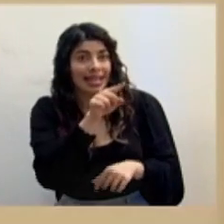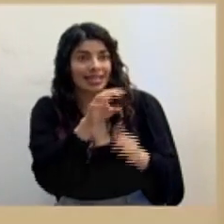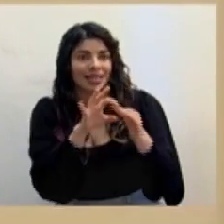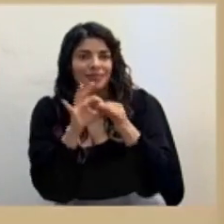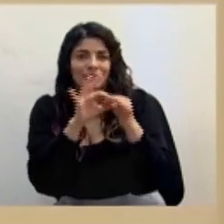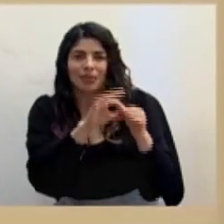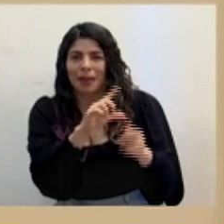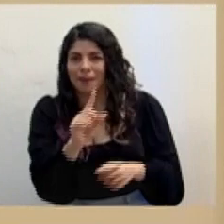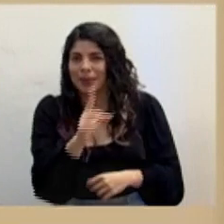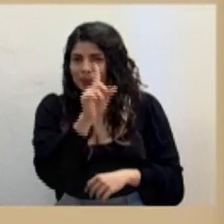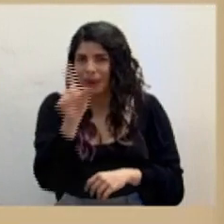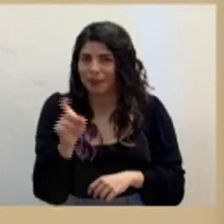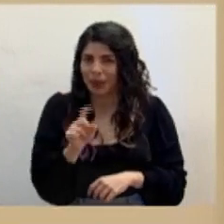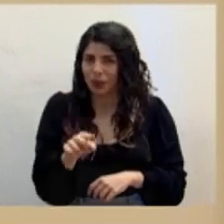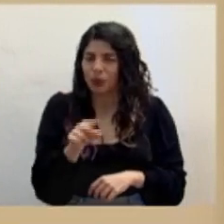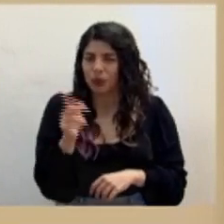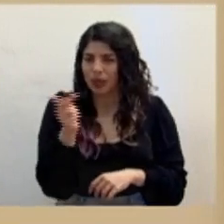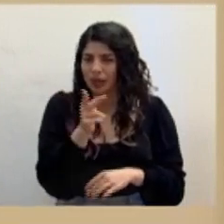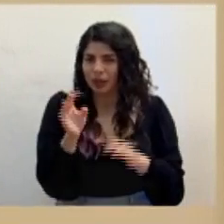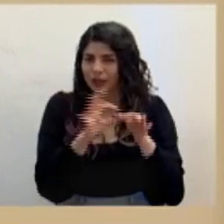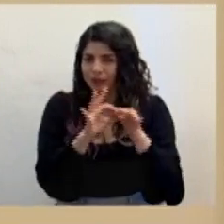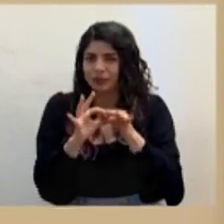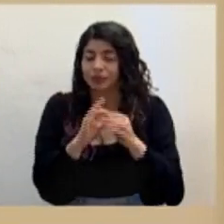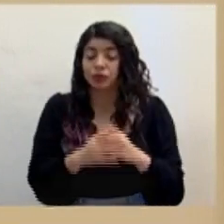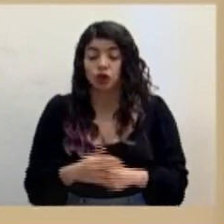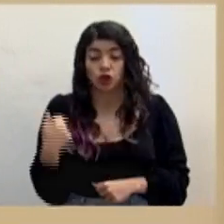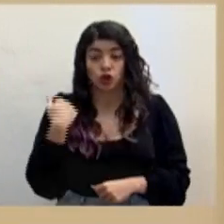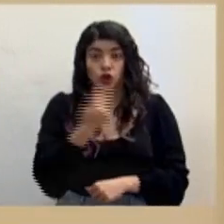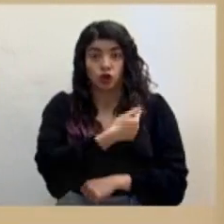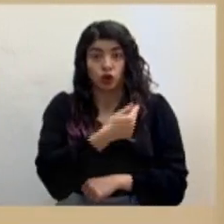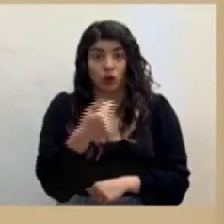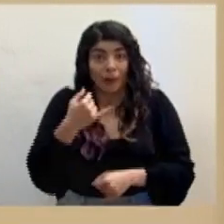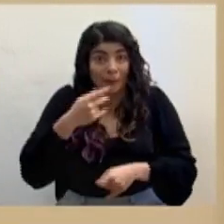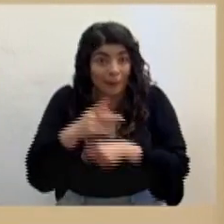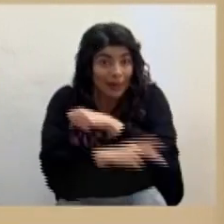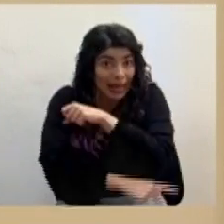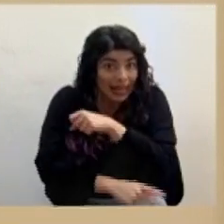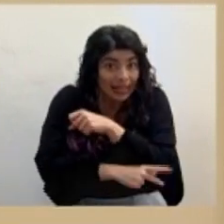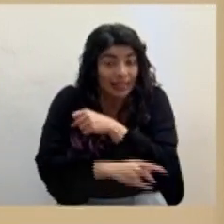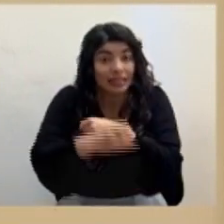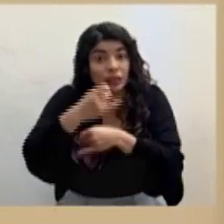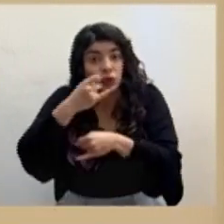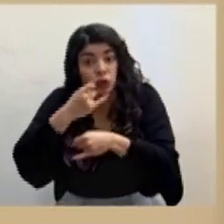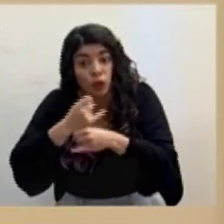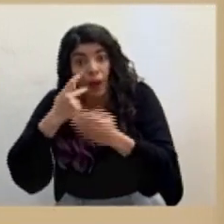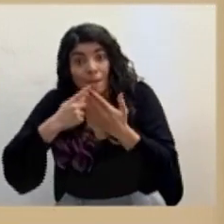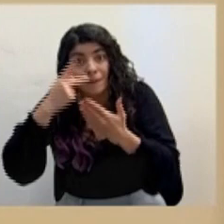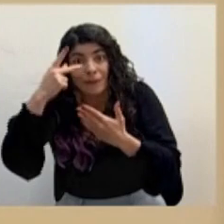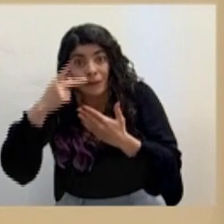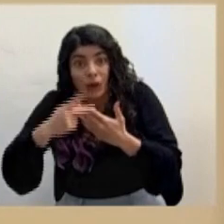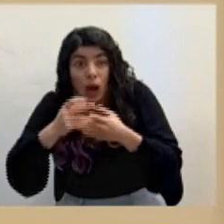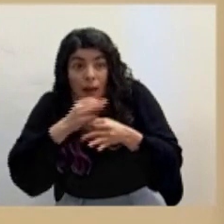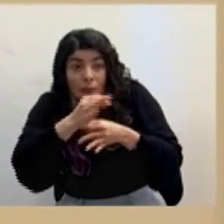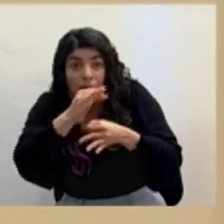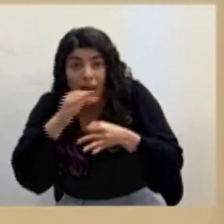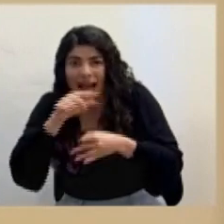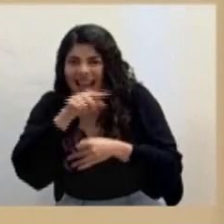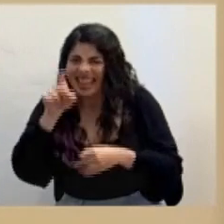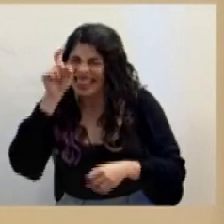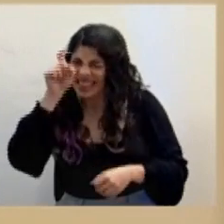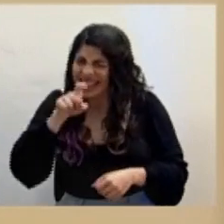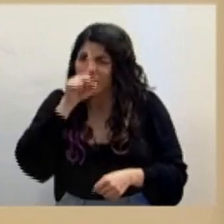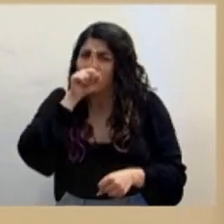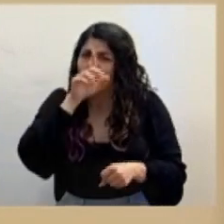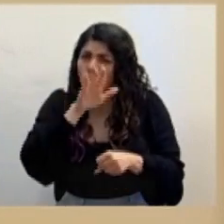mano con la primera pregunta suya. Nosotros como país, como institución y como programa en los niveles locales tenemos que garantizar